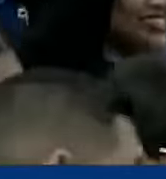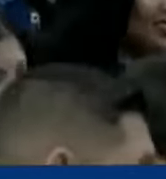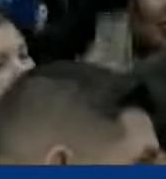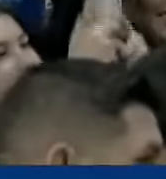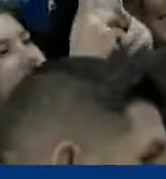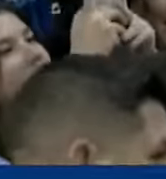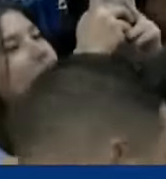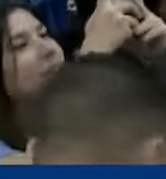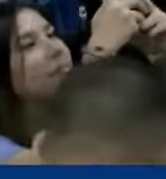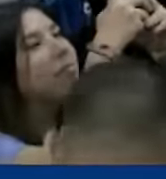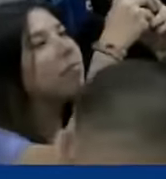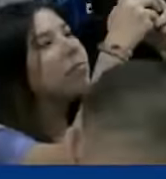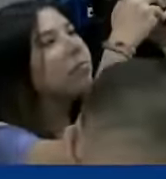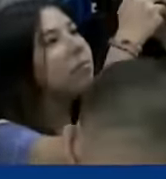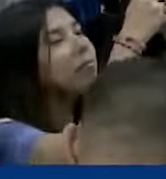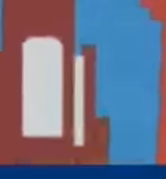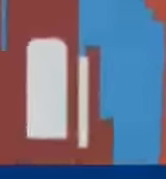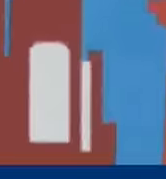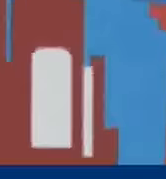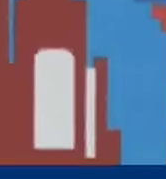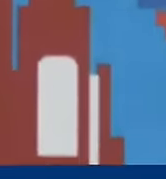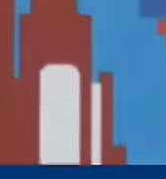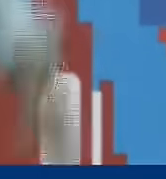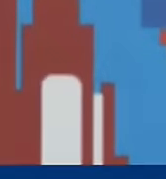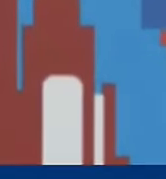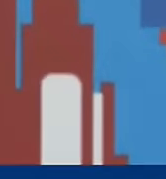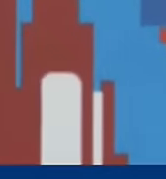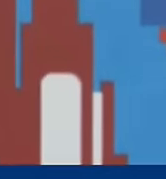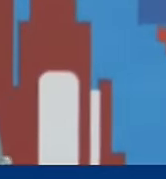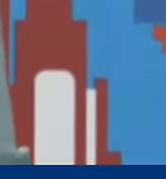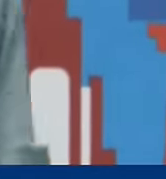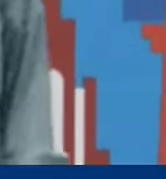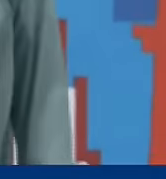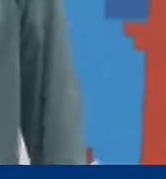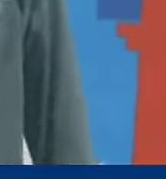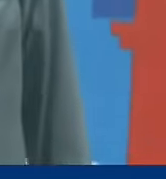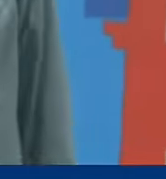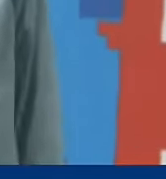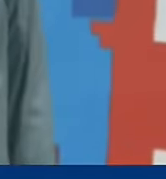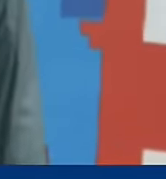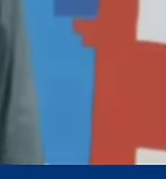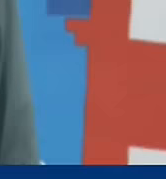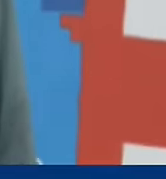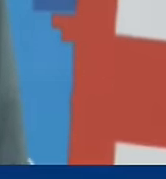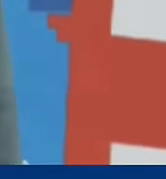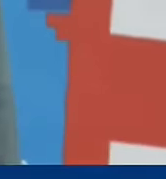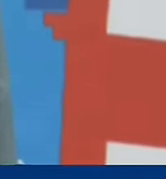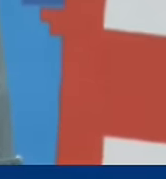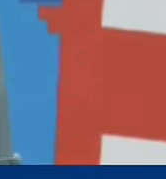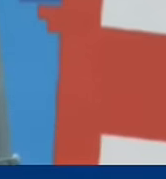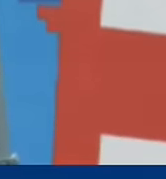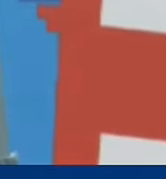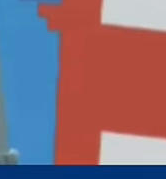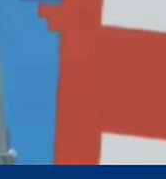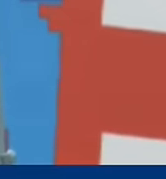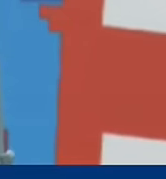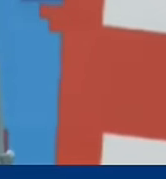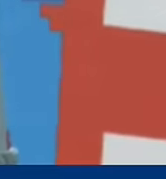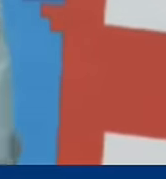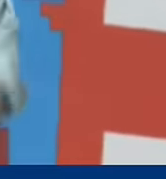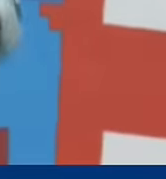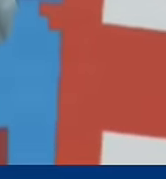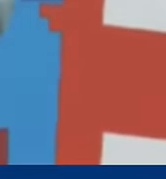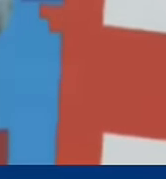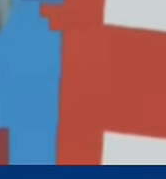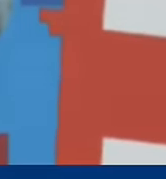¡Qué maravilla! El motor emprendedor de Venezuela está aquí. Todos ustedes canten conmigo. ¿Y si un día tengo